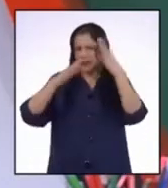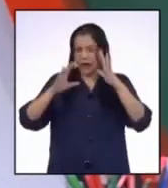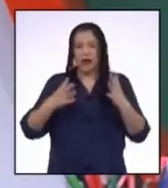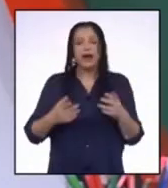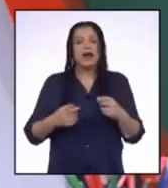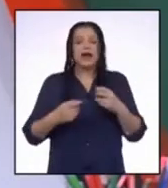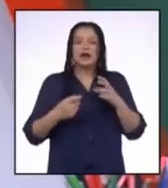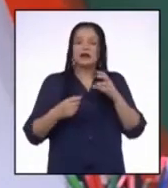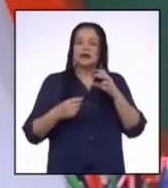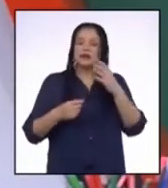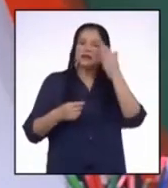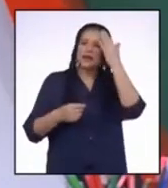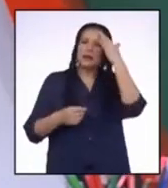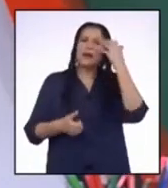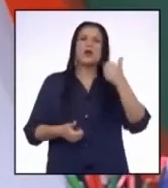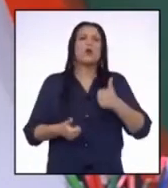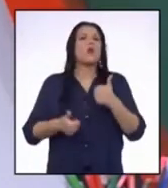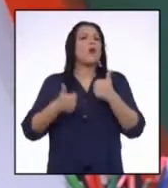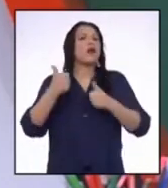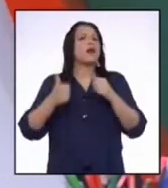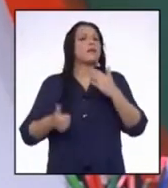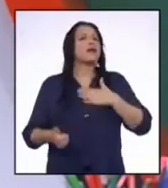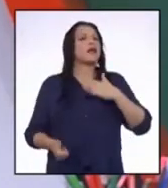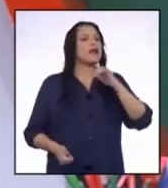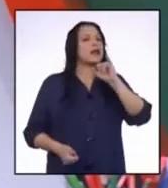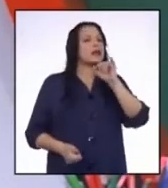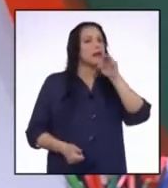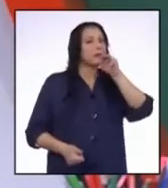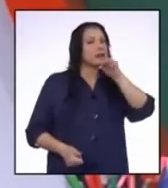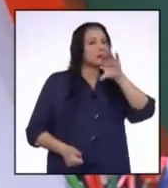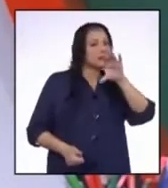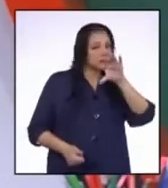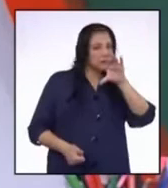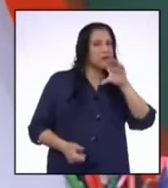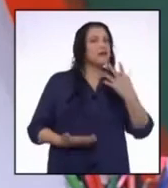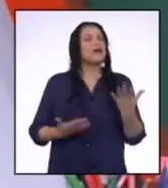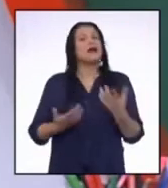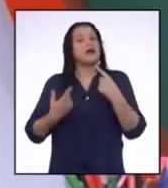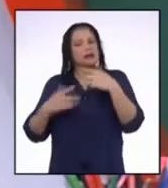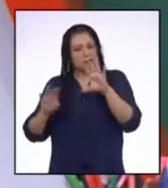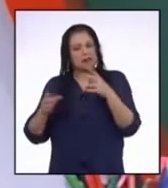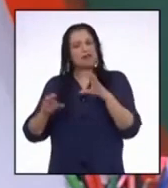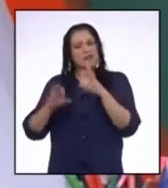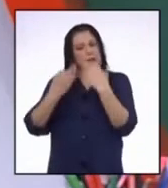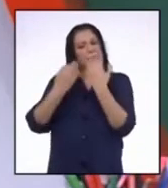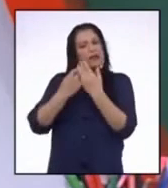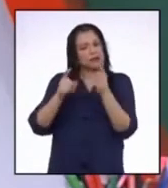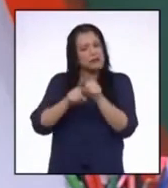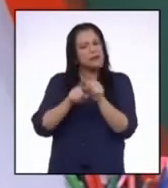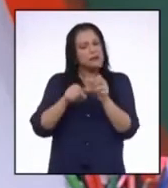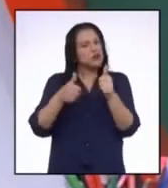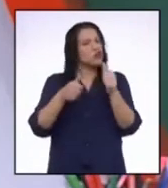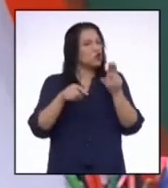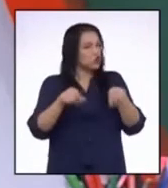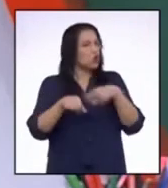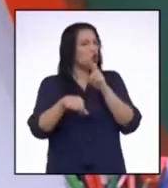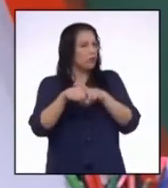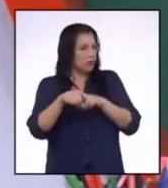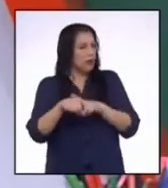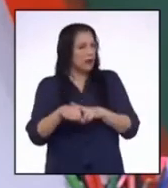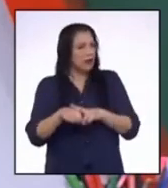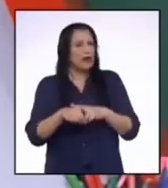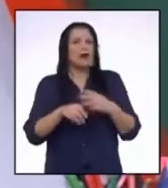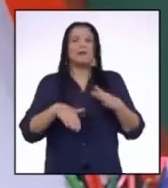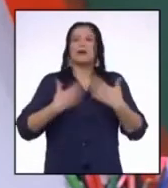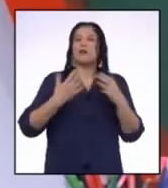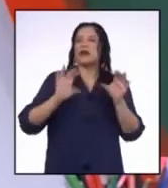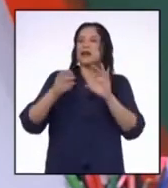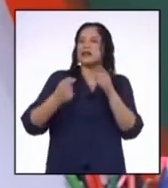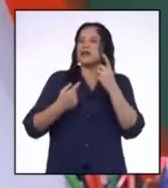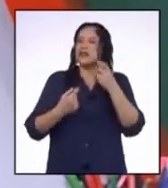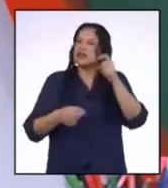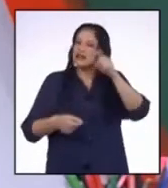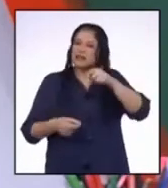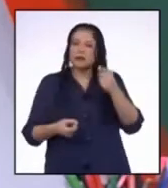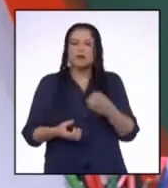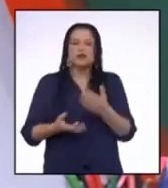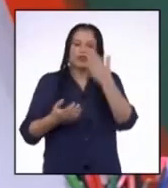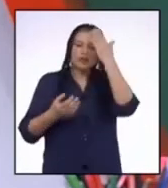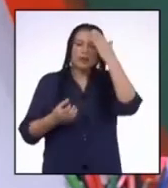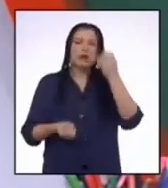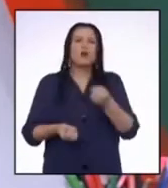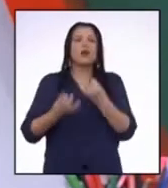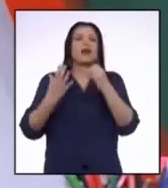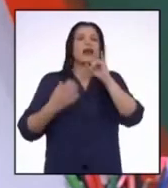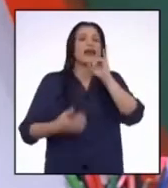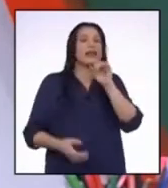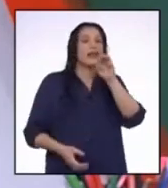nuestro índice de masa corporal y el de nuestros familiares están dentro del rango normal. Para hacerlo tuvimos que calcular el IMC de